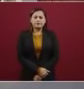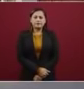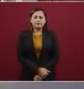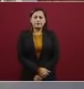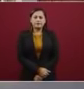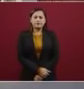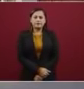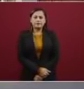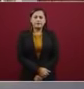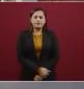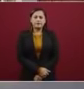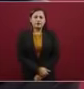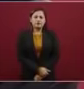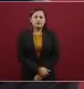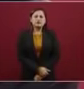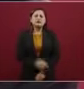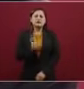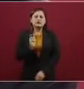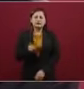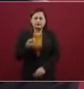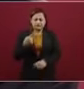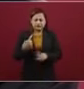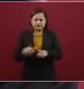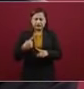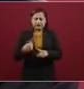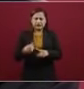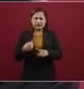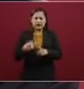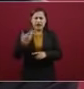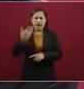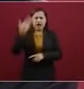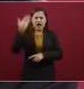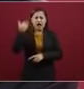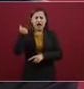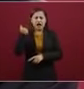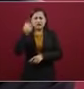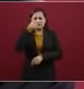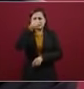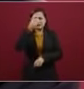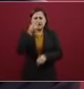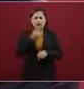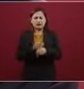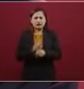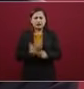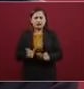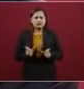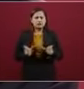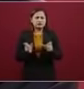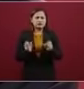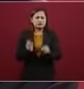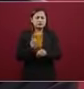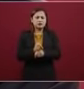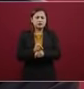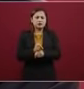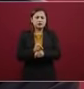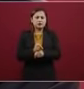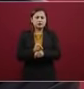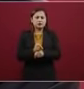lo externó siendo secretario de la Defensa, llorando,